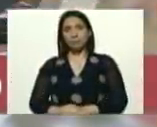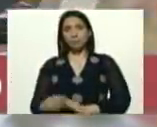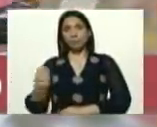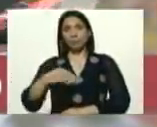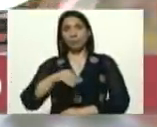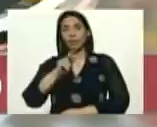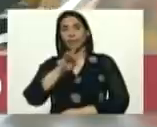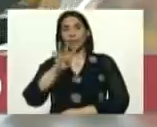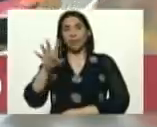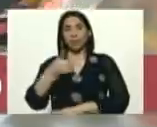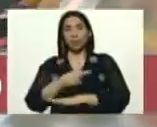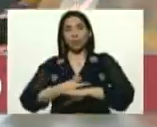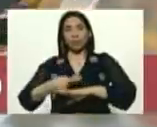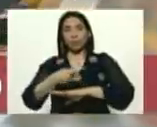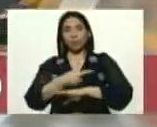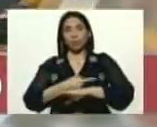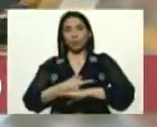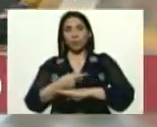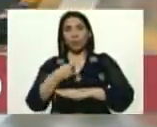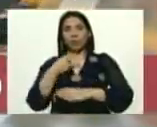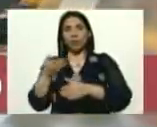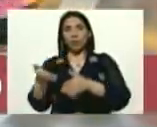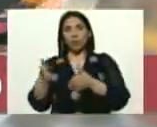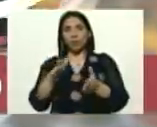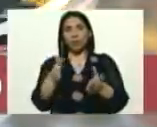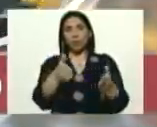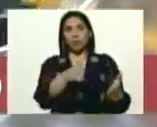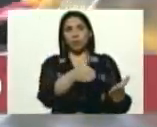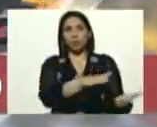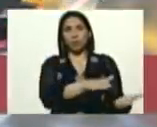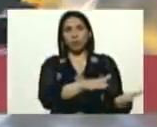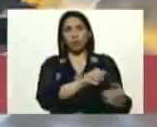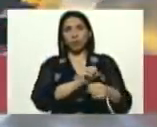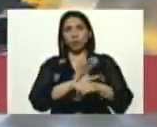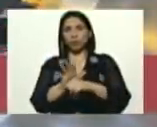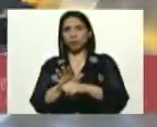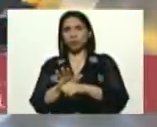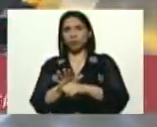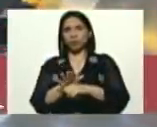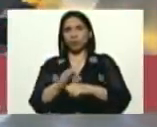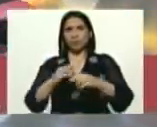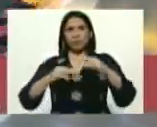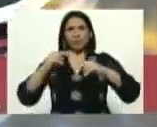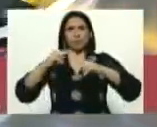de 24 horas, cadáveres de COVID-19 se acumulan en